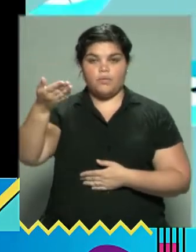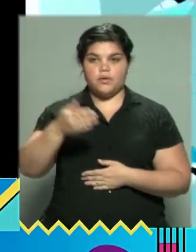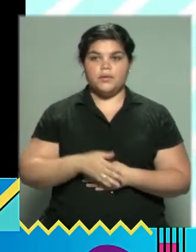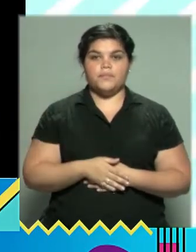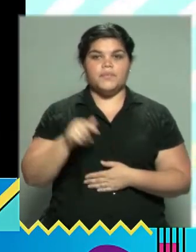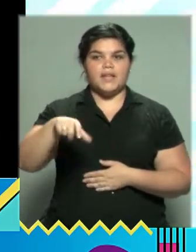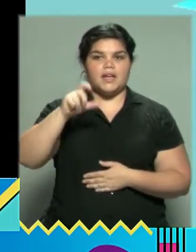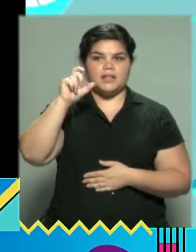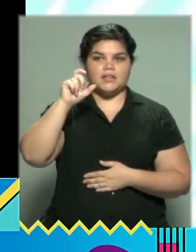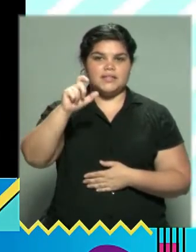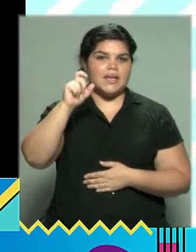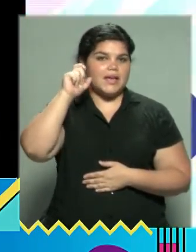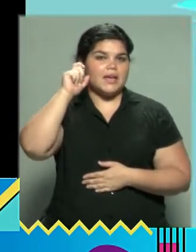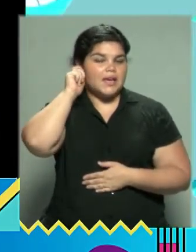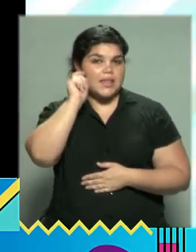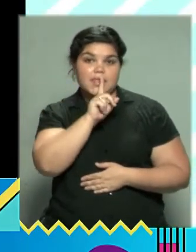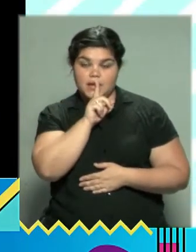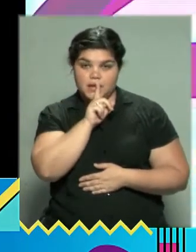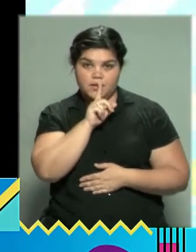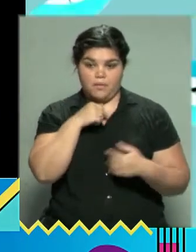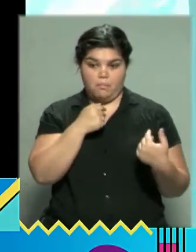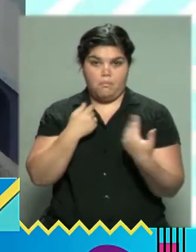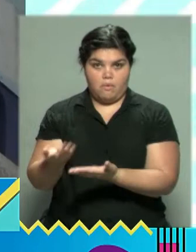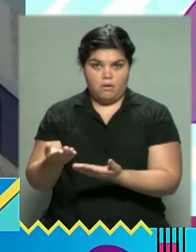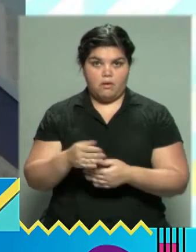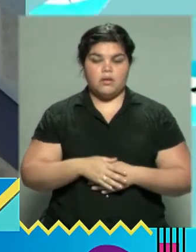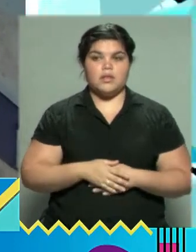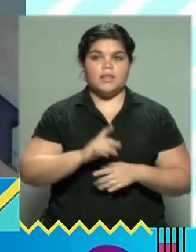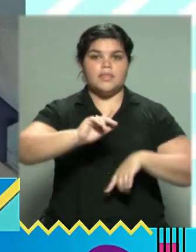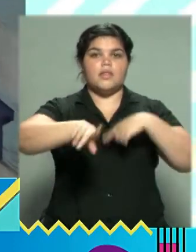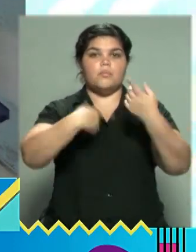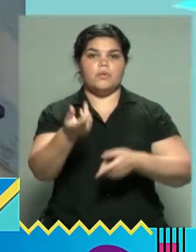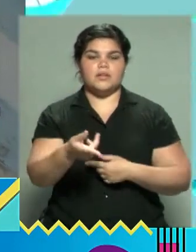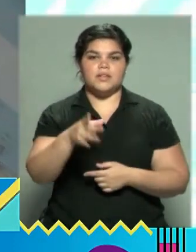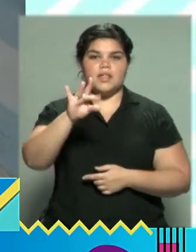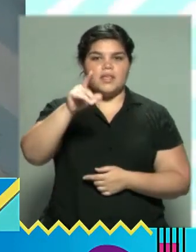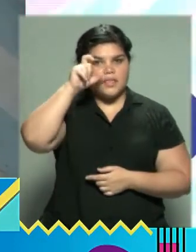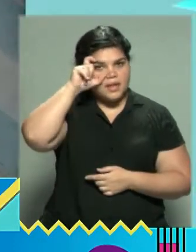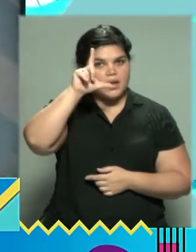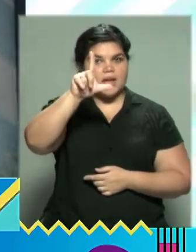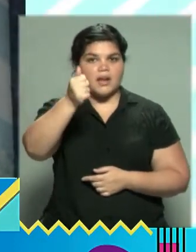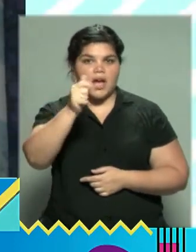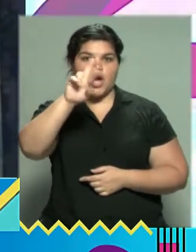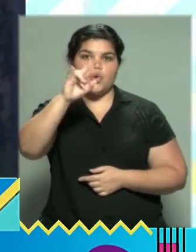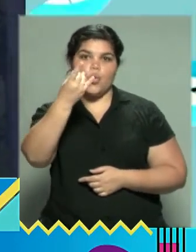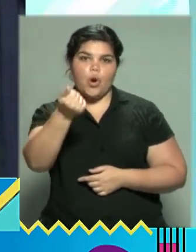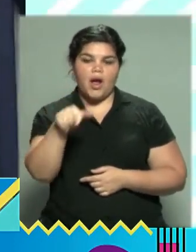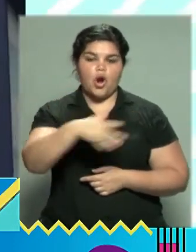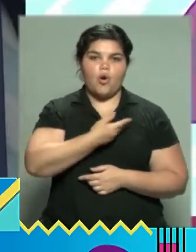la CGT. Y después, digamos, tenemos a De la Rúa que gobierna por 2 años.